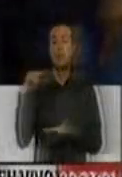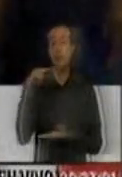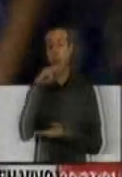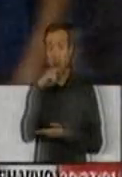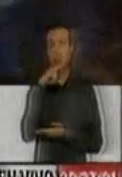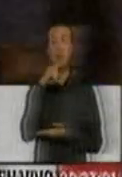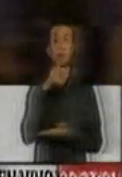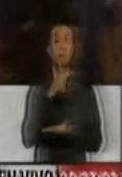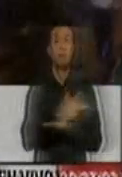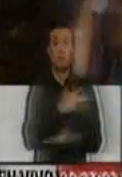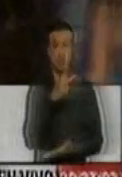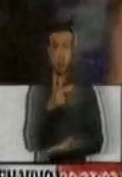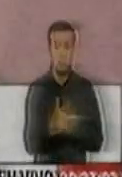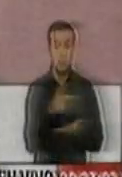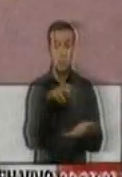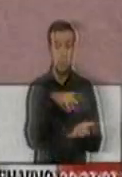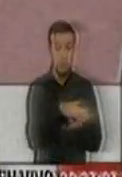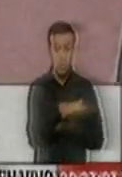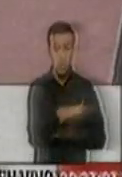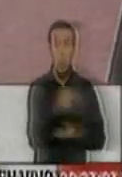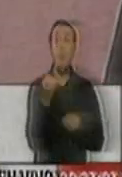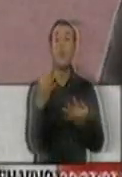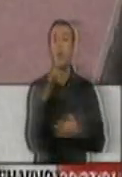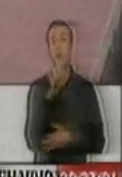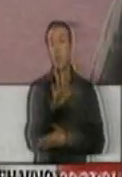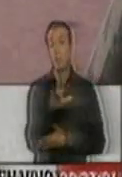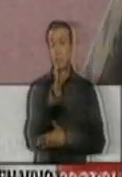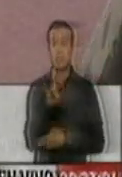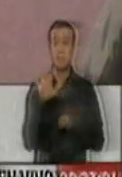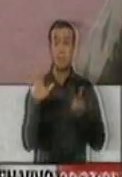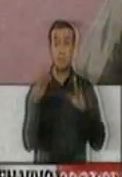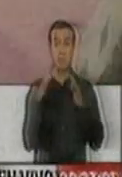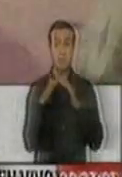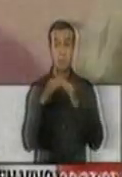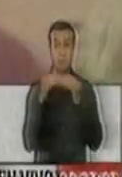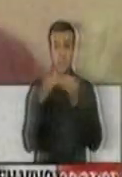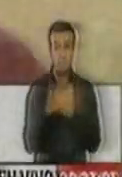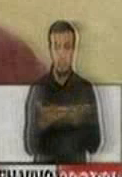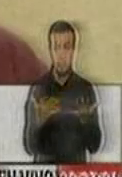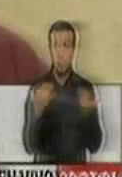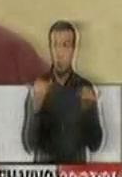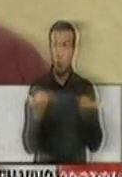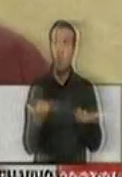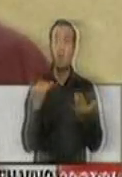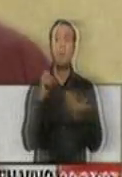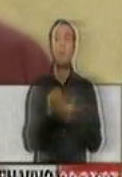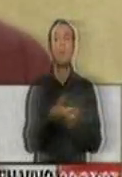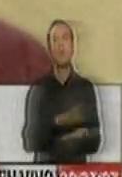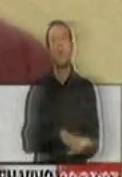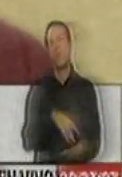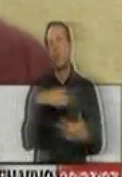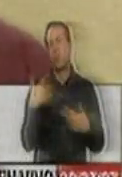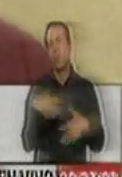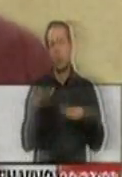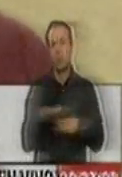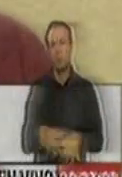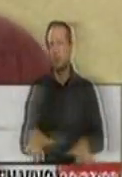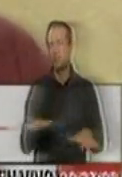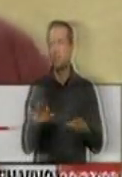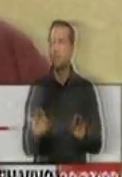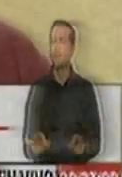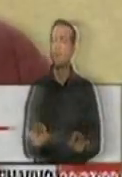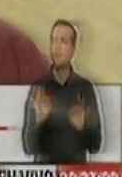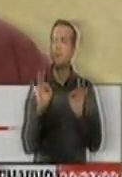y Los Ríos. En total, fueron 527 viviendas. Este proyecto, un extraordinario lugar,